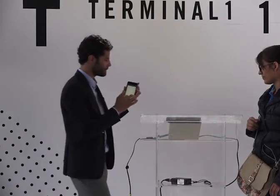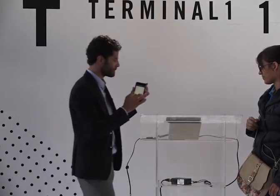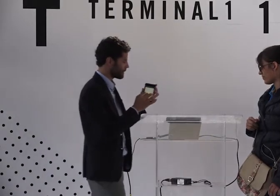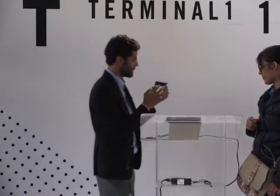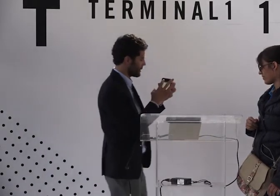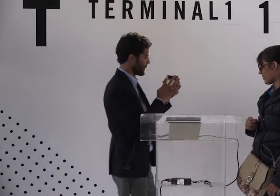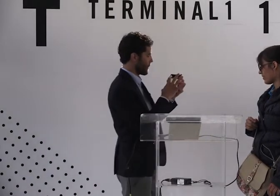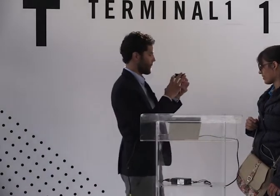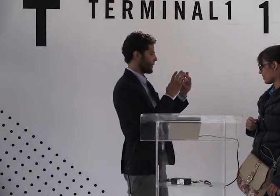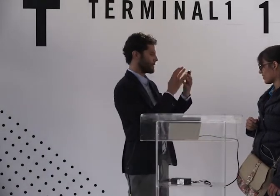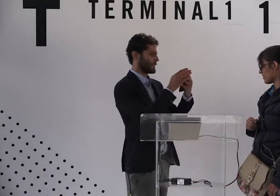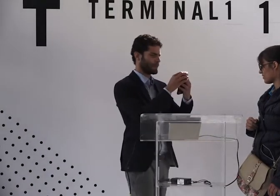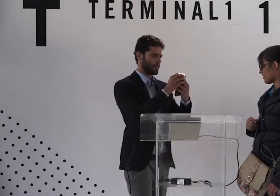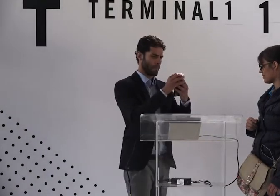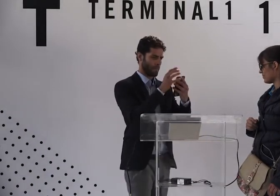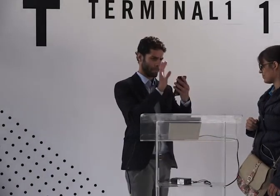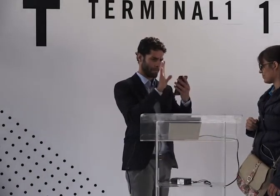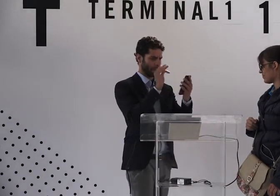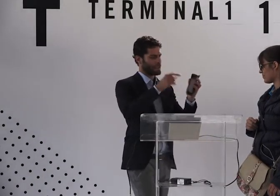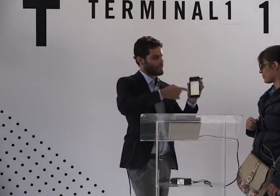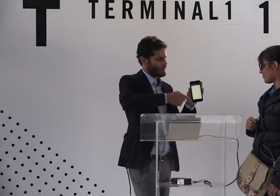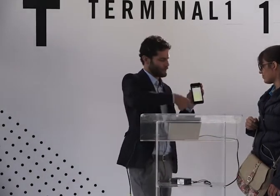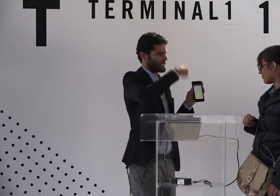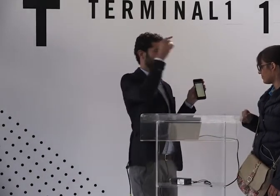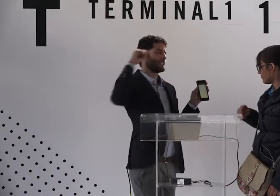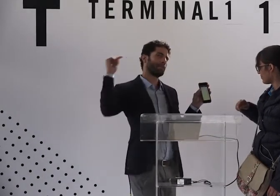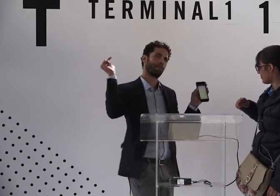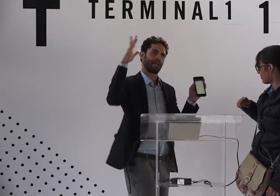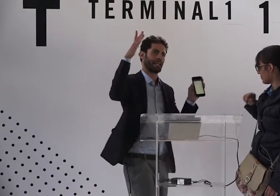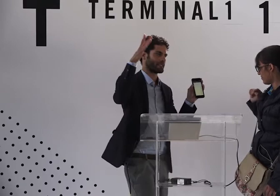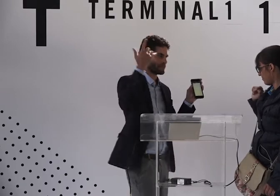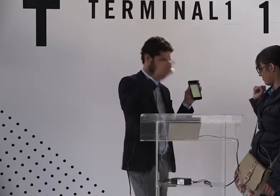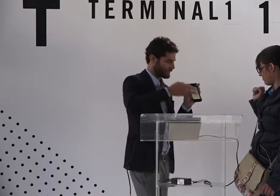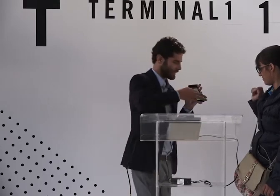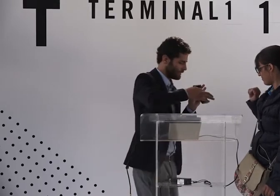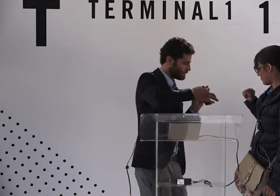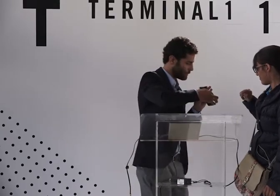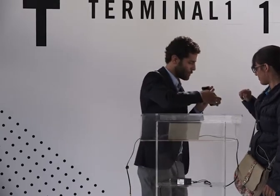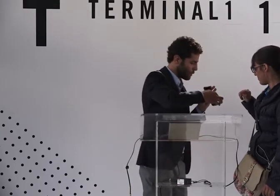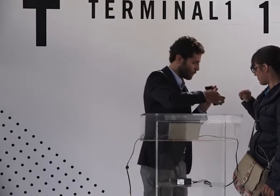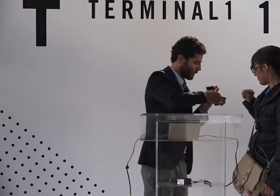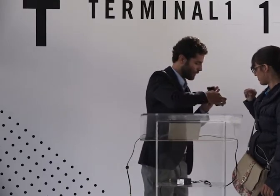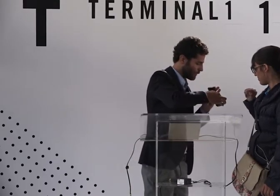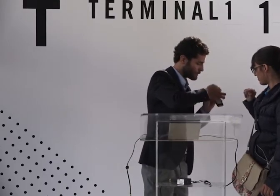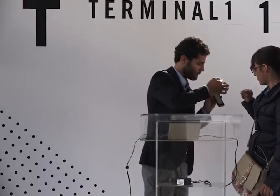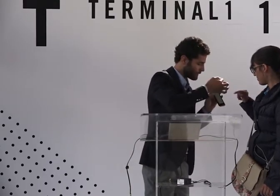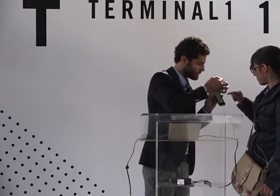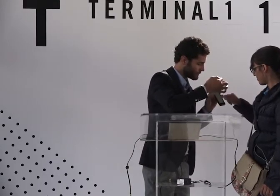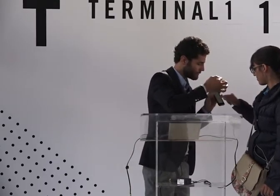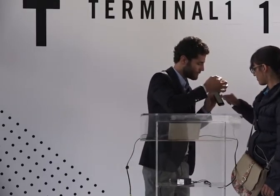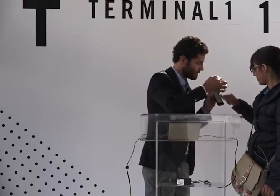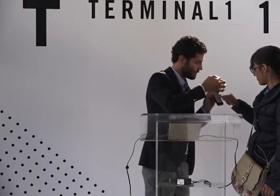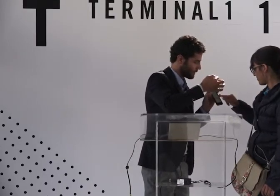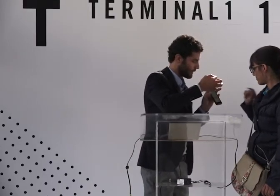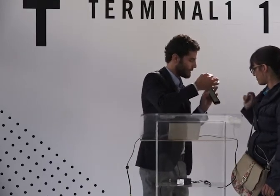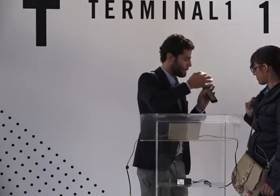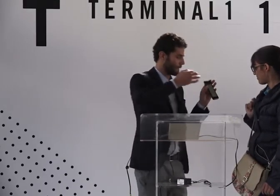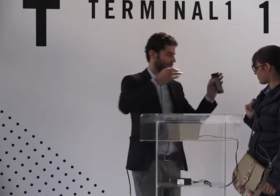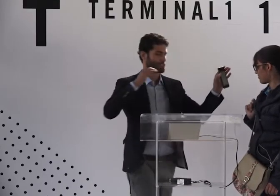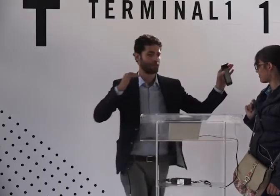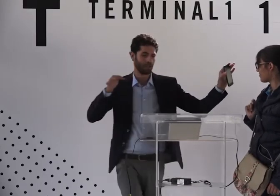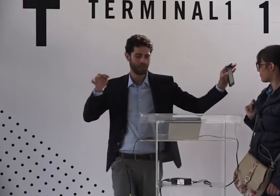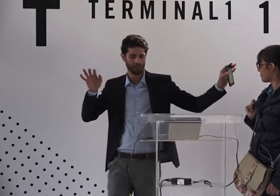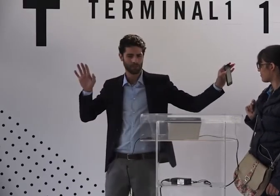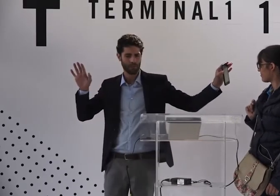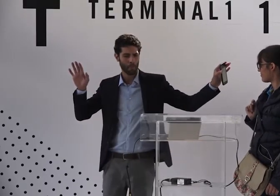lista? Ok. Le voy a hacer así, picas. ¿Lista? Una, dos, vas. Ok.